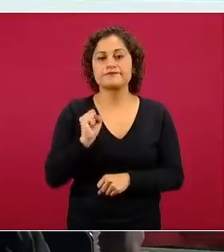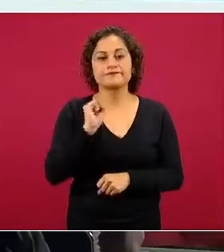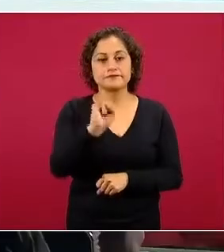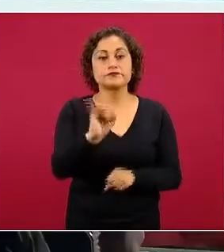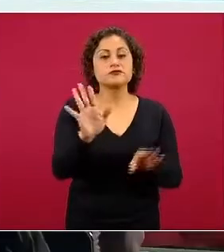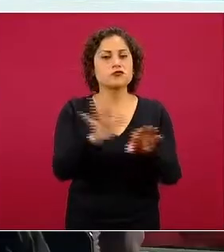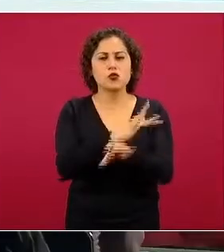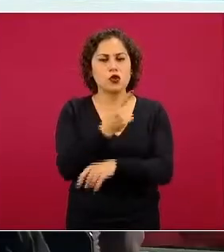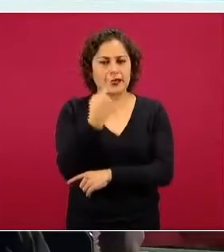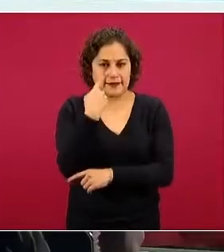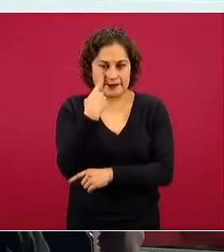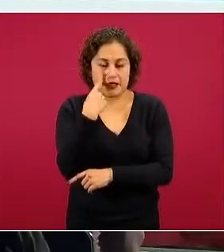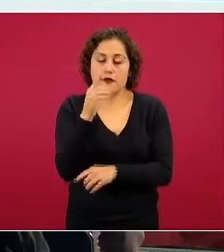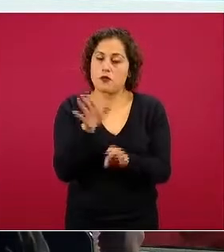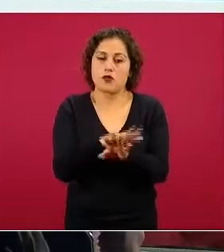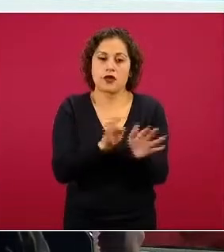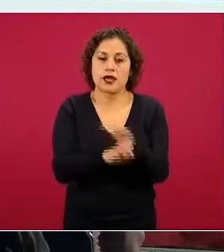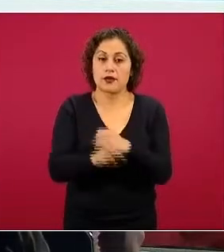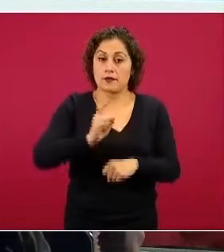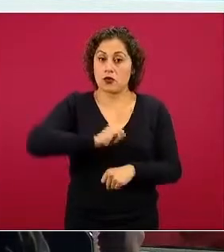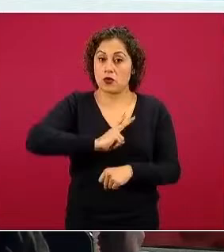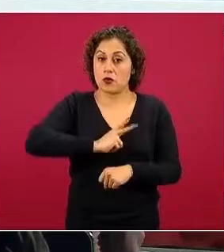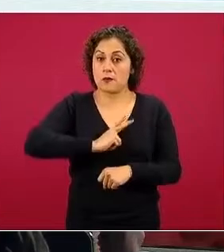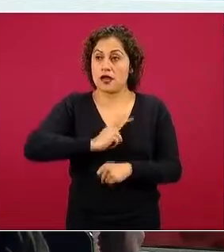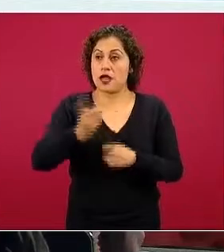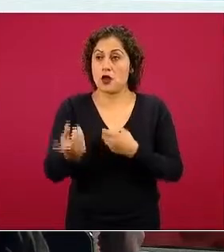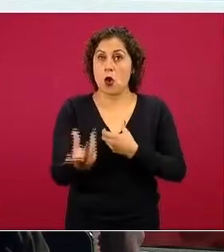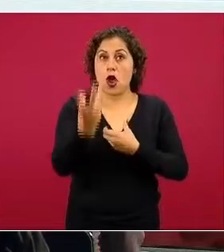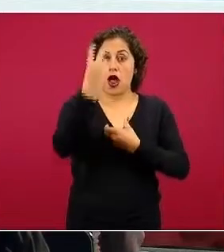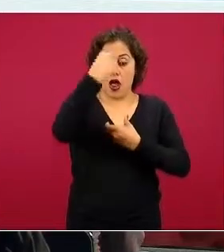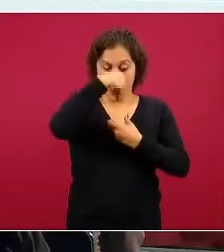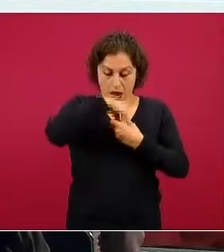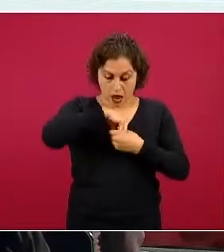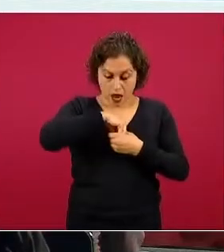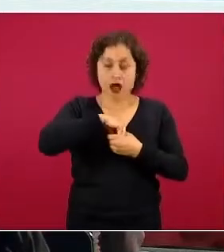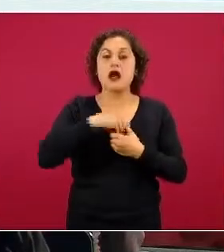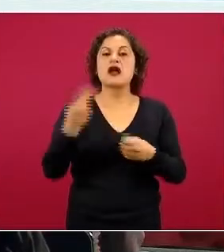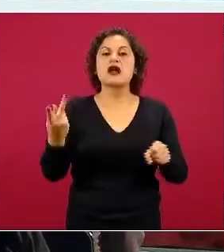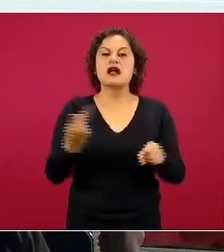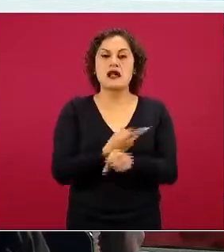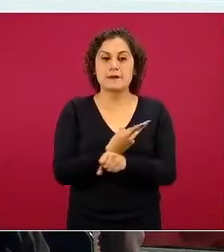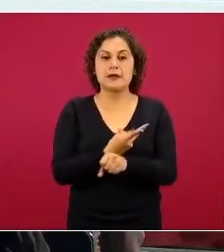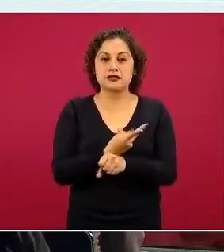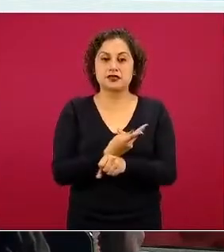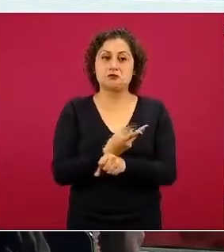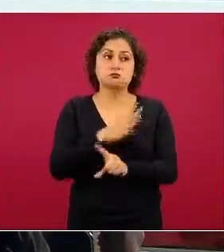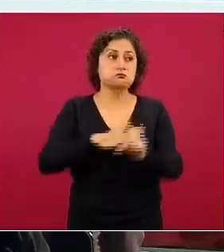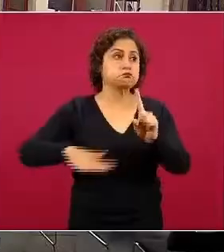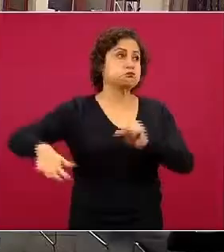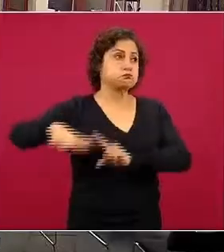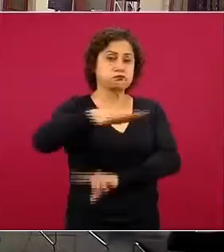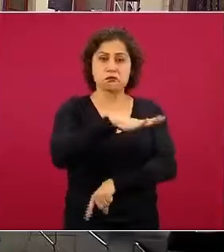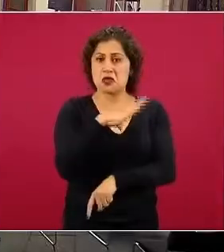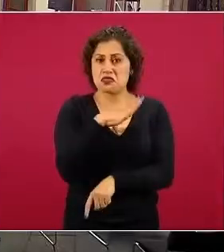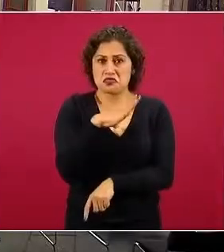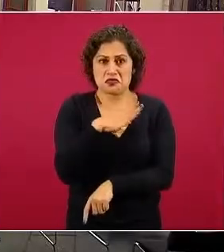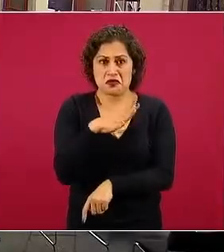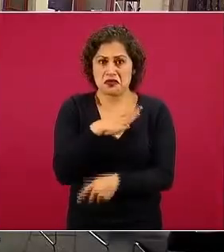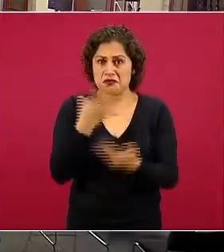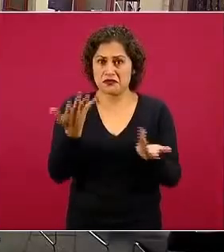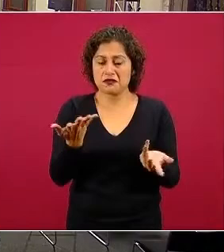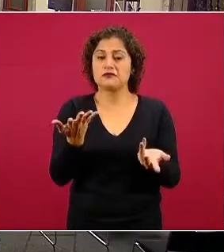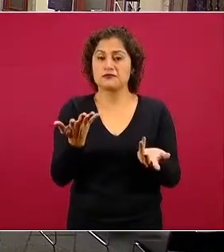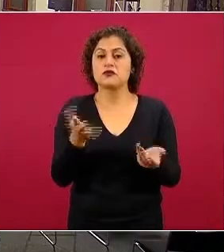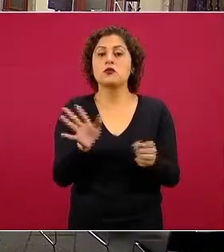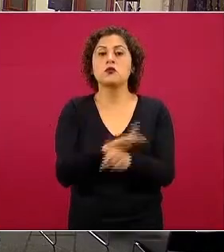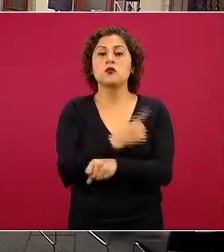un virus nuevo a nuestro ecosistema, esto es lo que sucede. ¿Por qué? Porque la cantidad